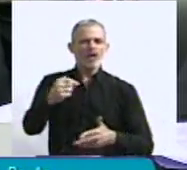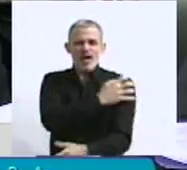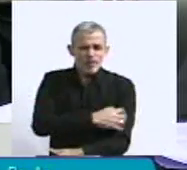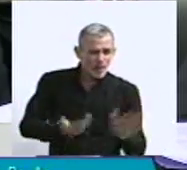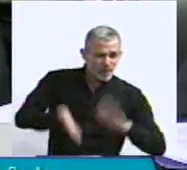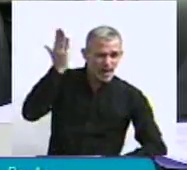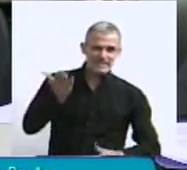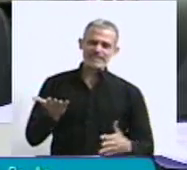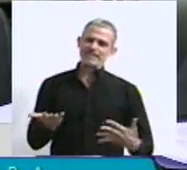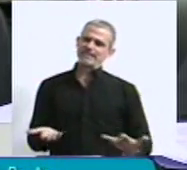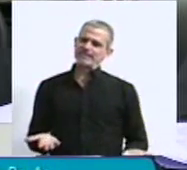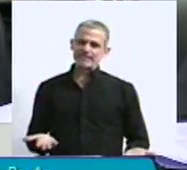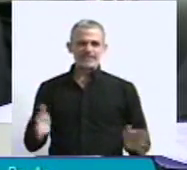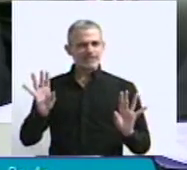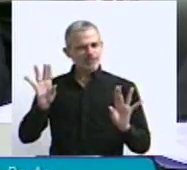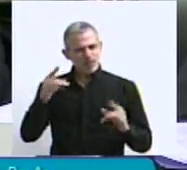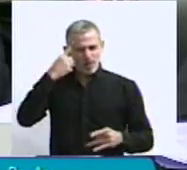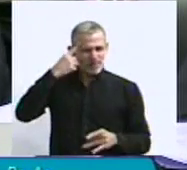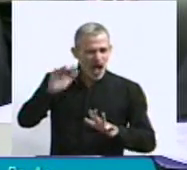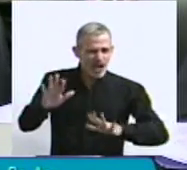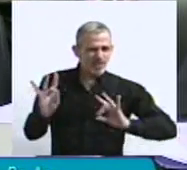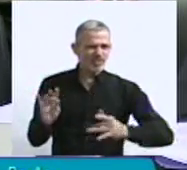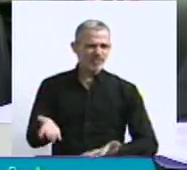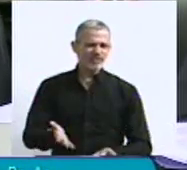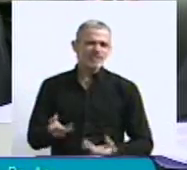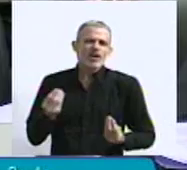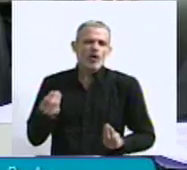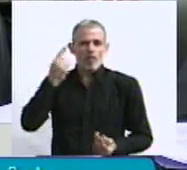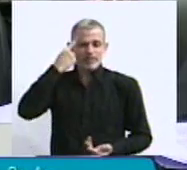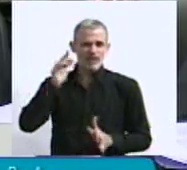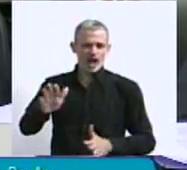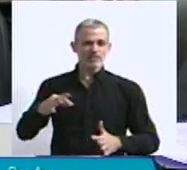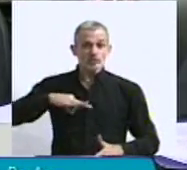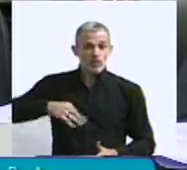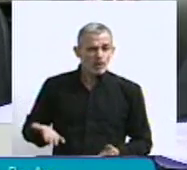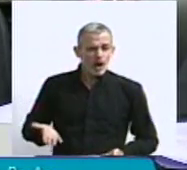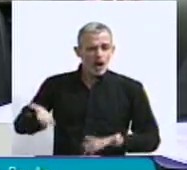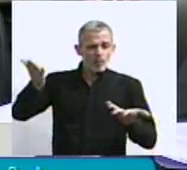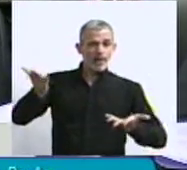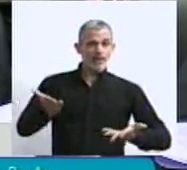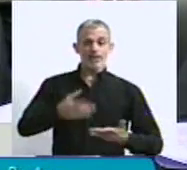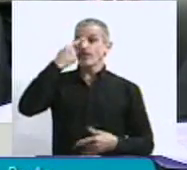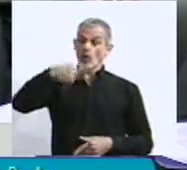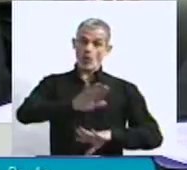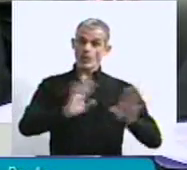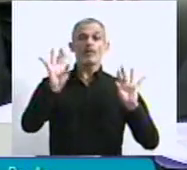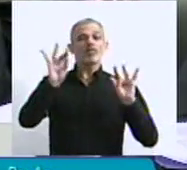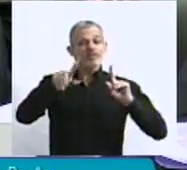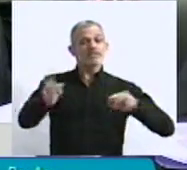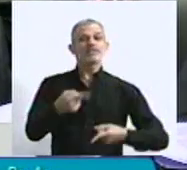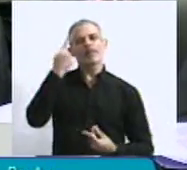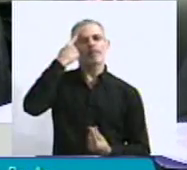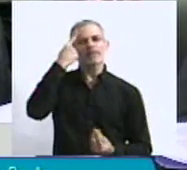que antes. Es muy difícil sostener y pensar eso. Y por último, es muy difícil